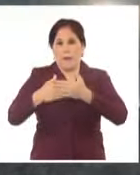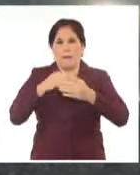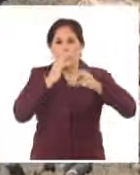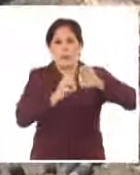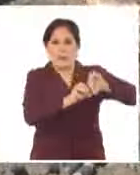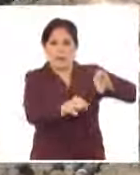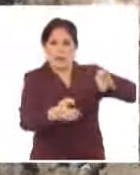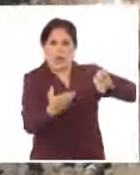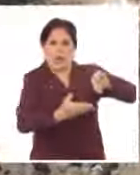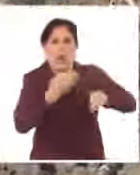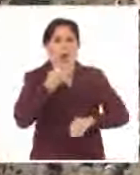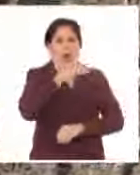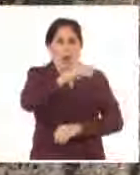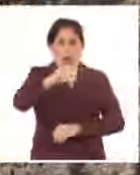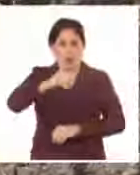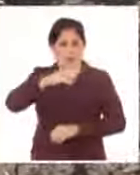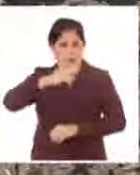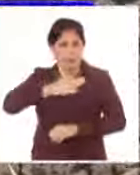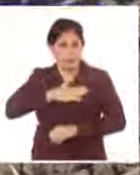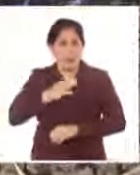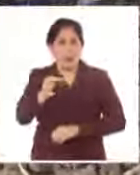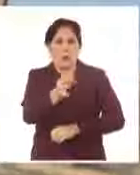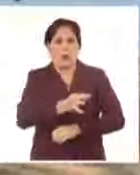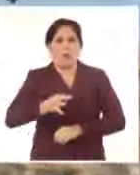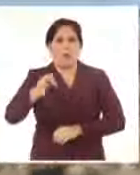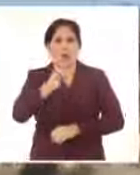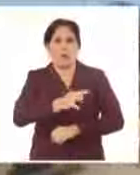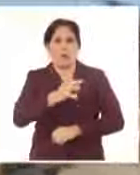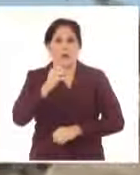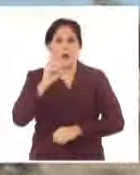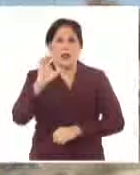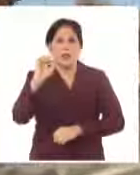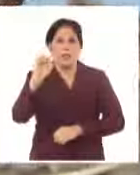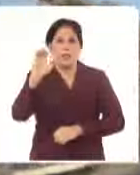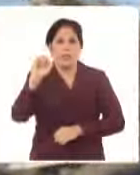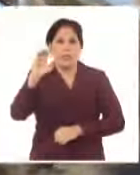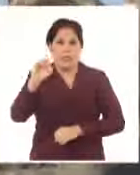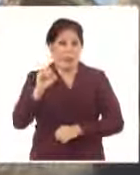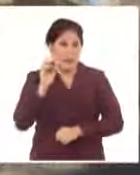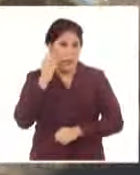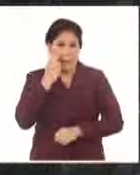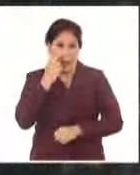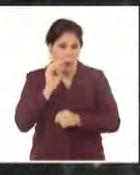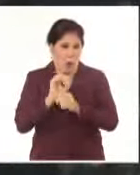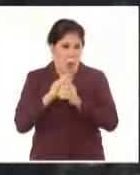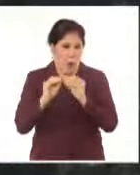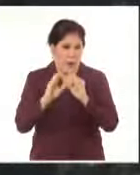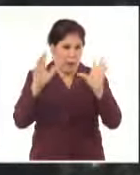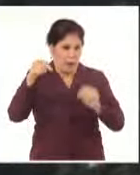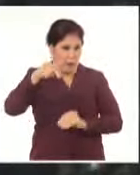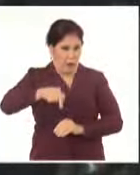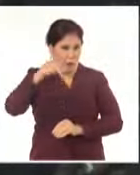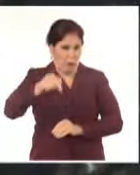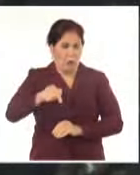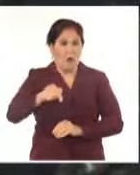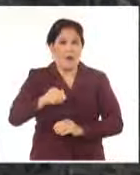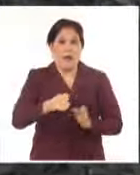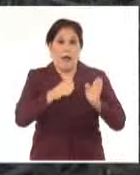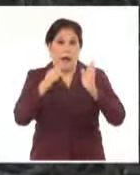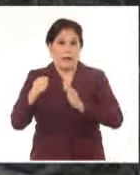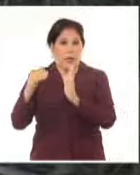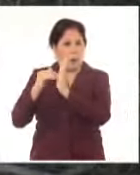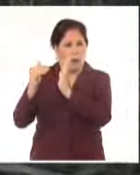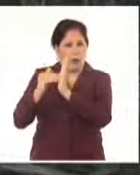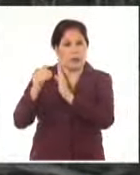Melanio Hernández, perteneciente al municipio de La Sierpe. Desde horas tempranas del 28 de enero y durante la jornada se realizaron